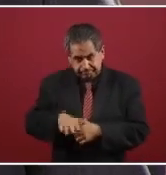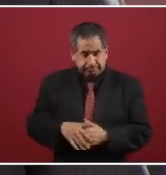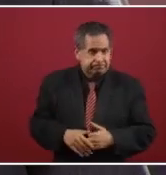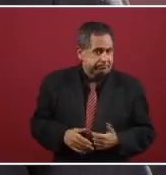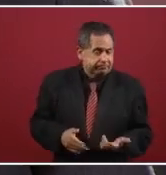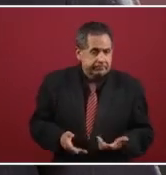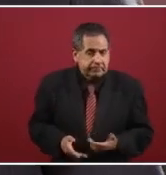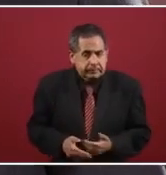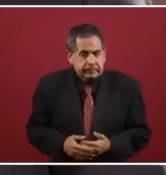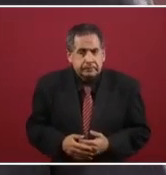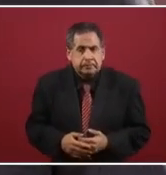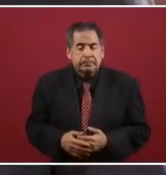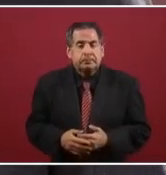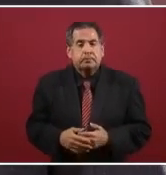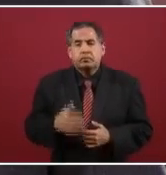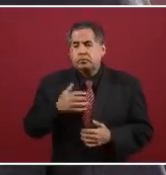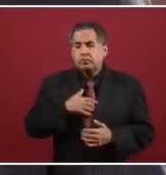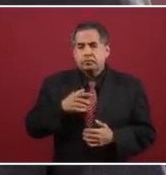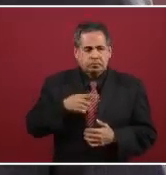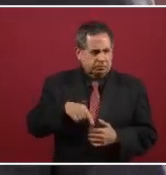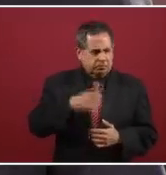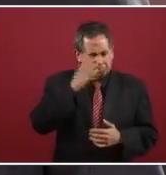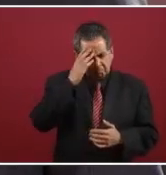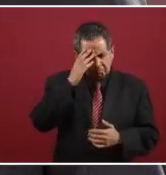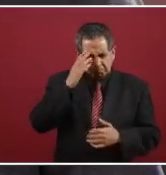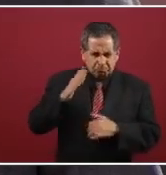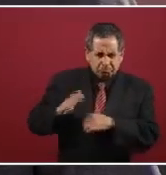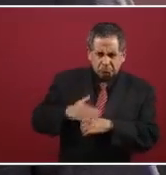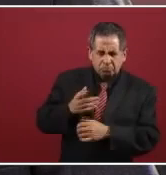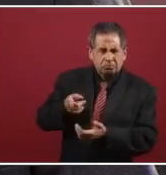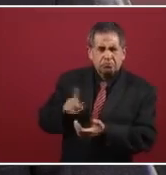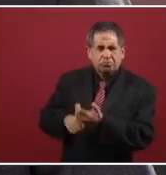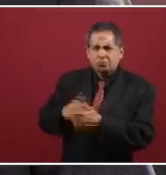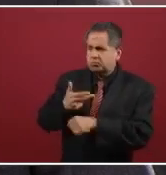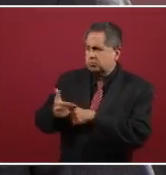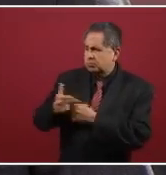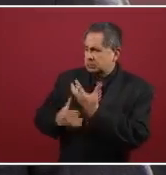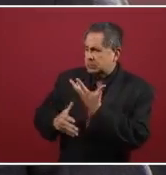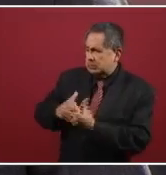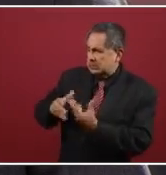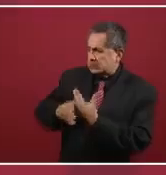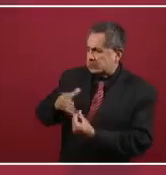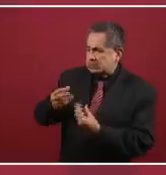Y se preguntan del por qué.